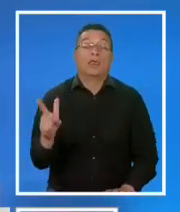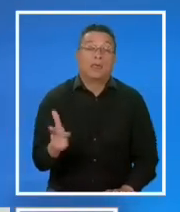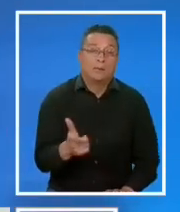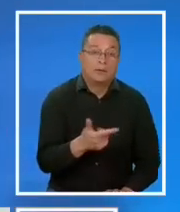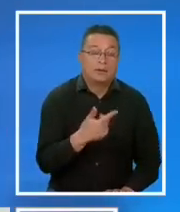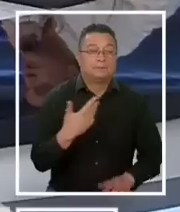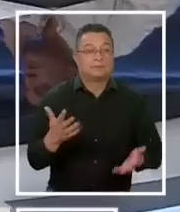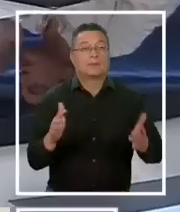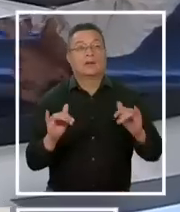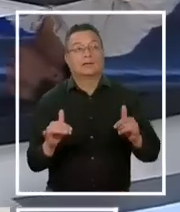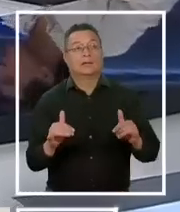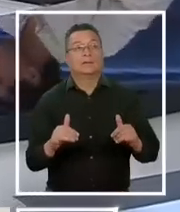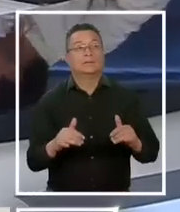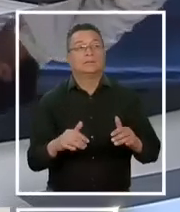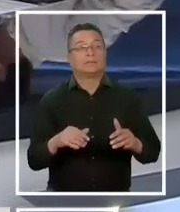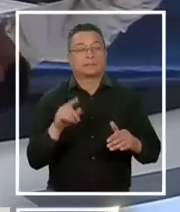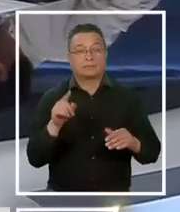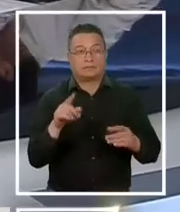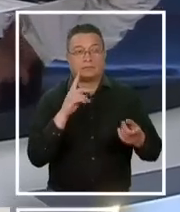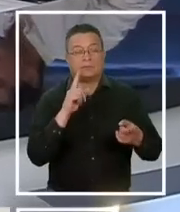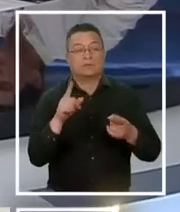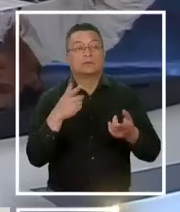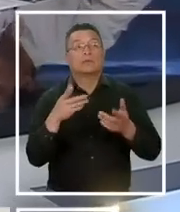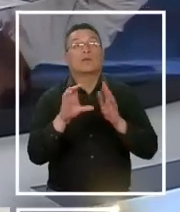al revés personalmente